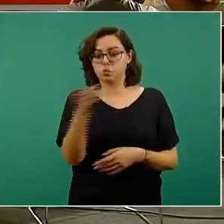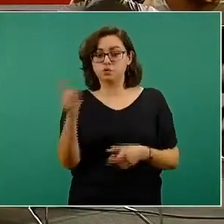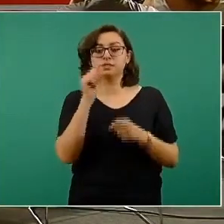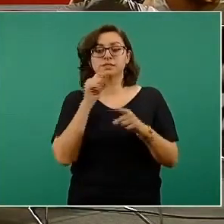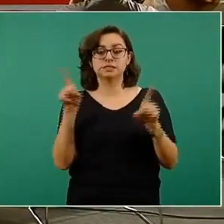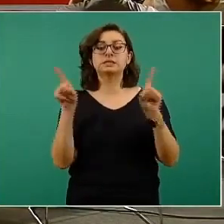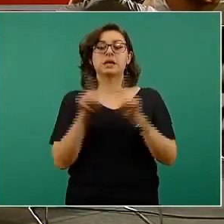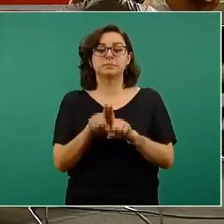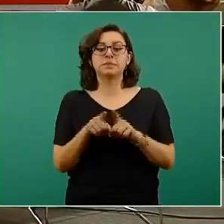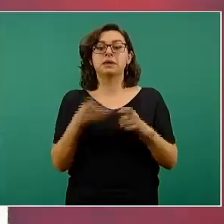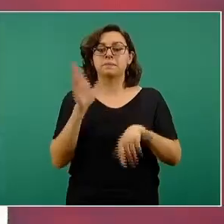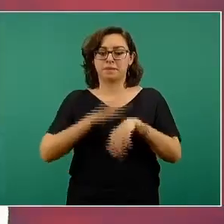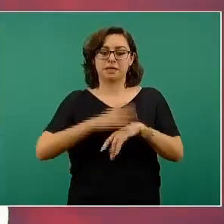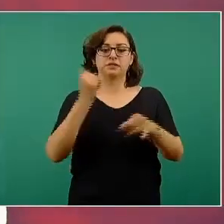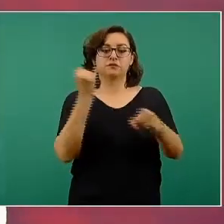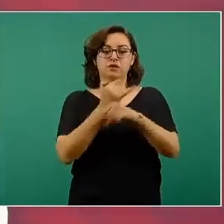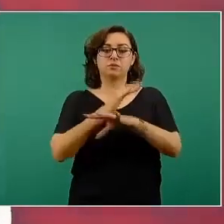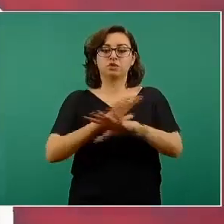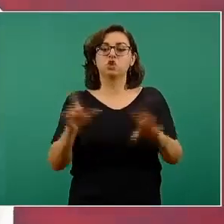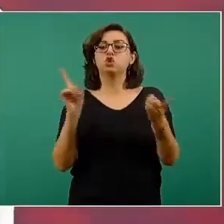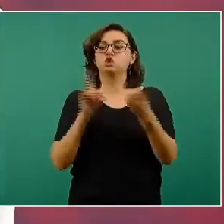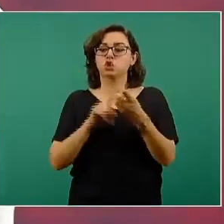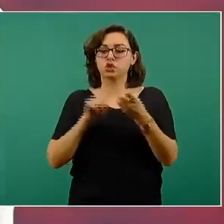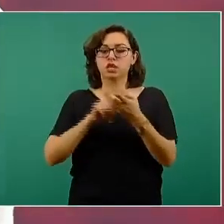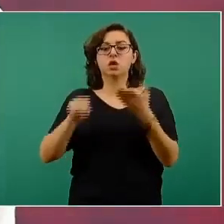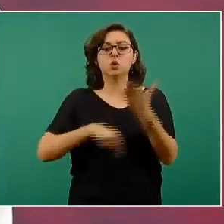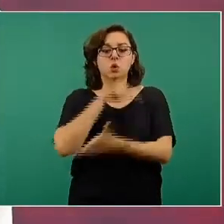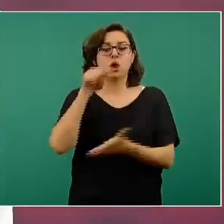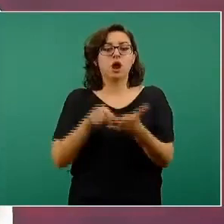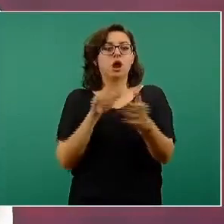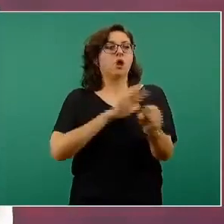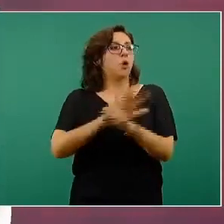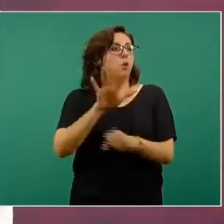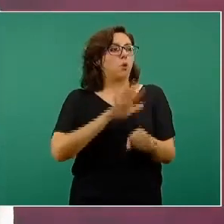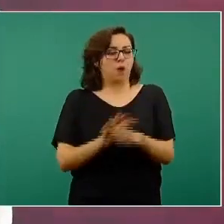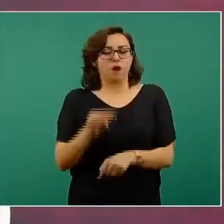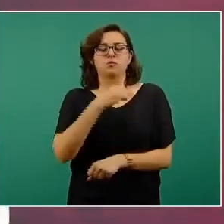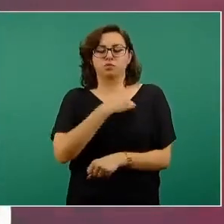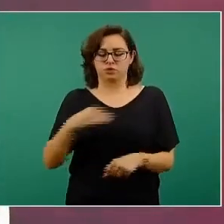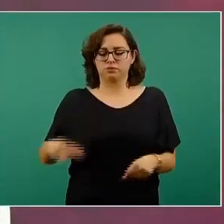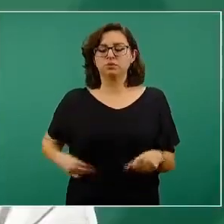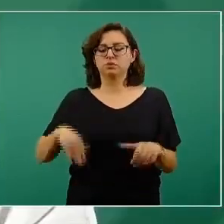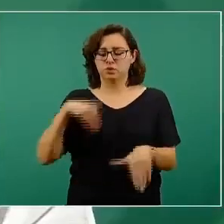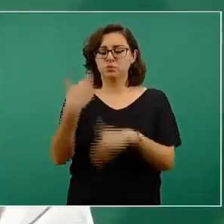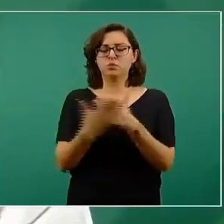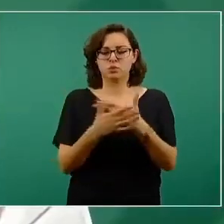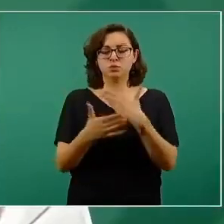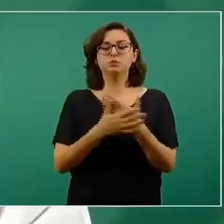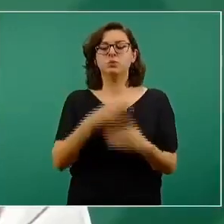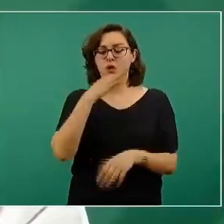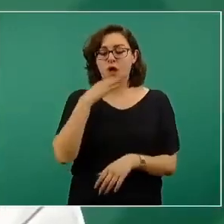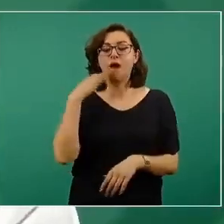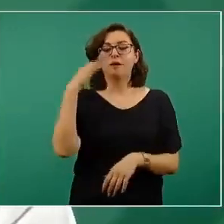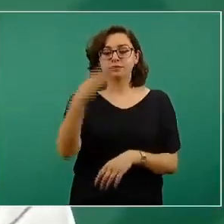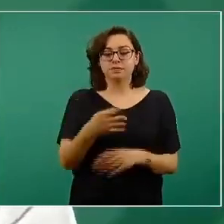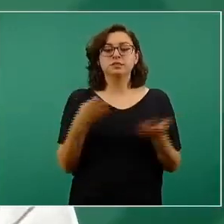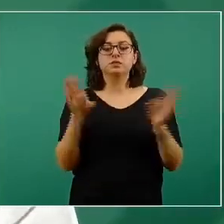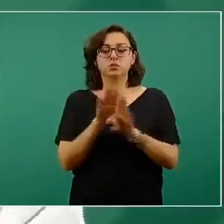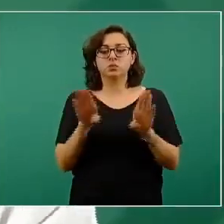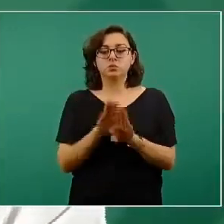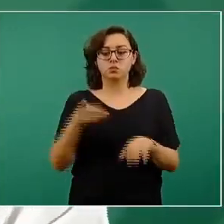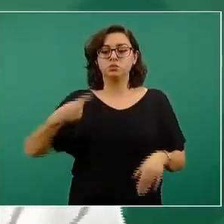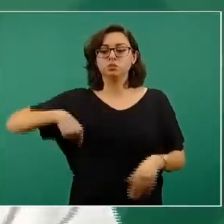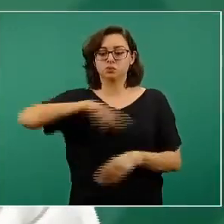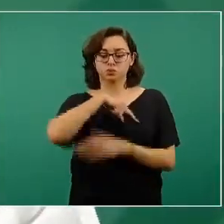comunicadores, mayores detalles sobre la localización municipal y la mecánica que seguimos para tomar decisiones al